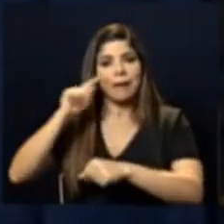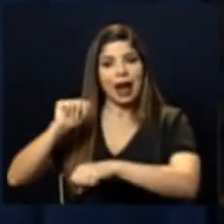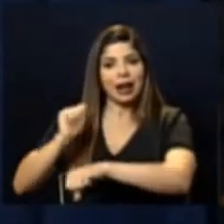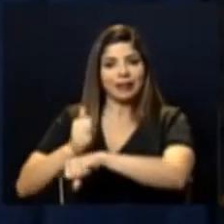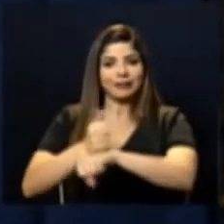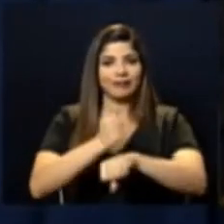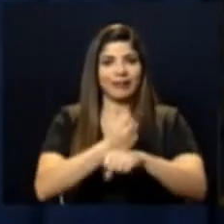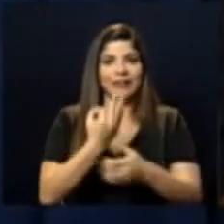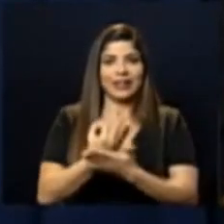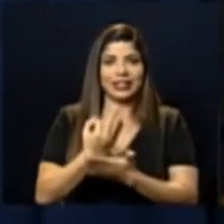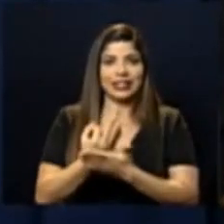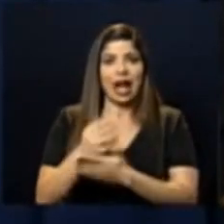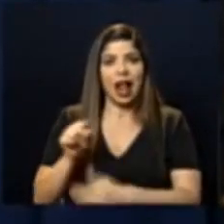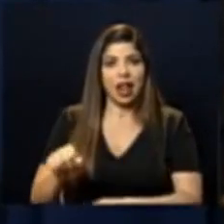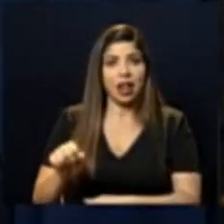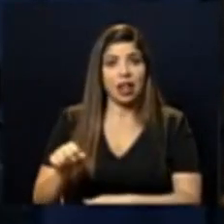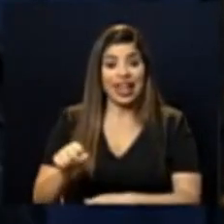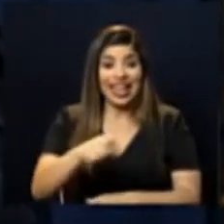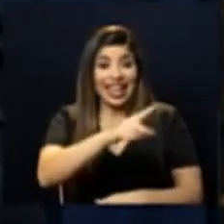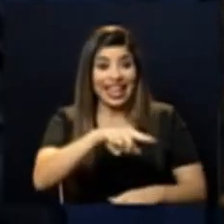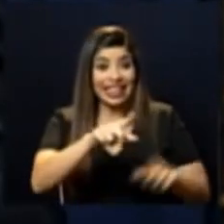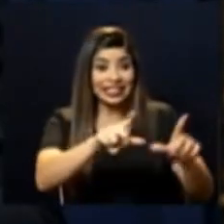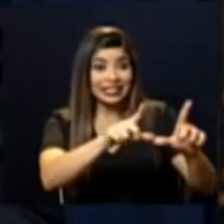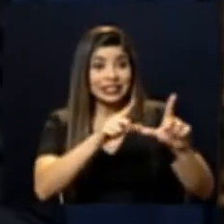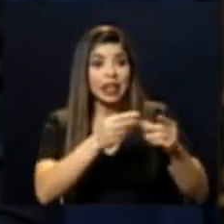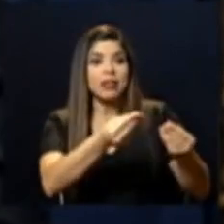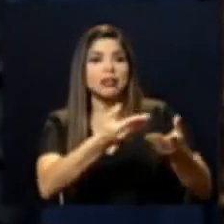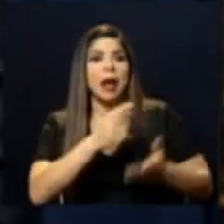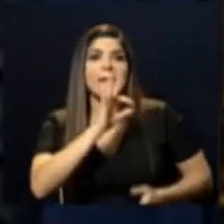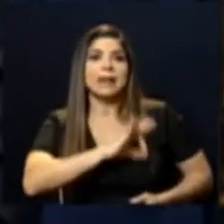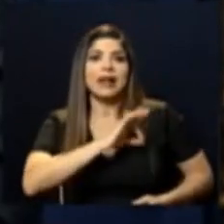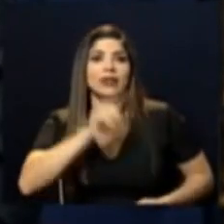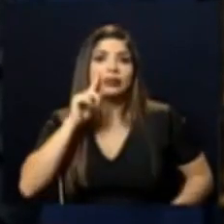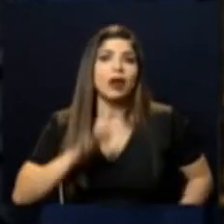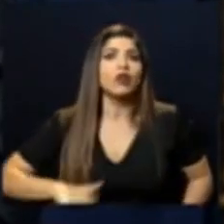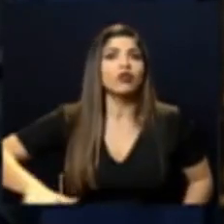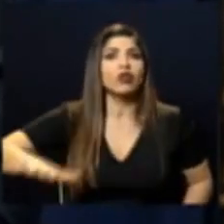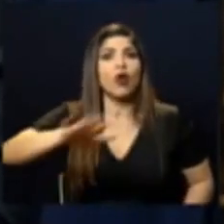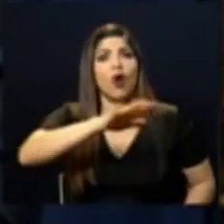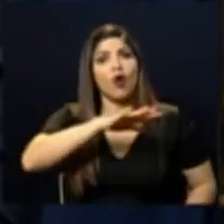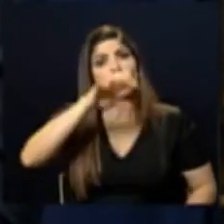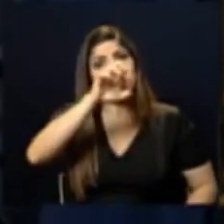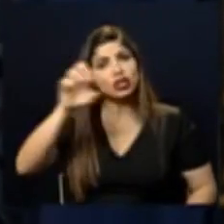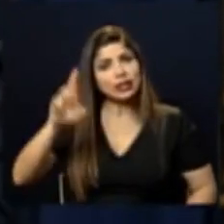consolidación fiscal. Ello solo traerá beneficios a Costa Rica.